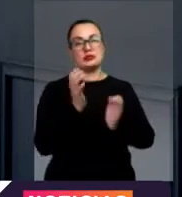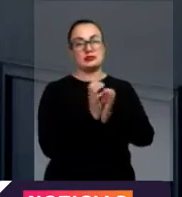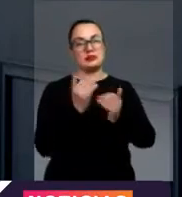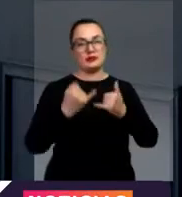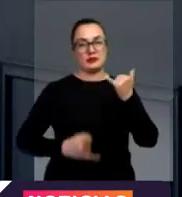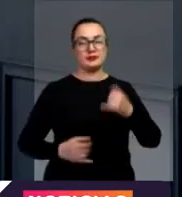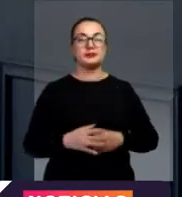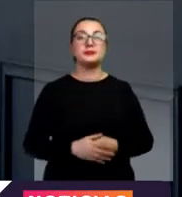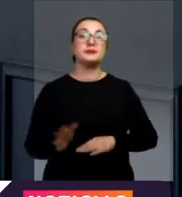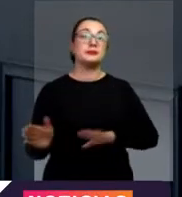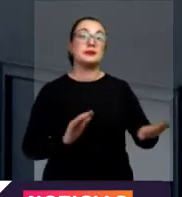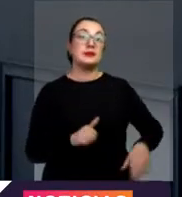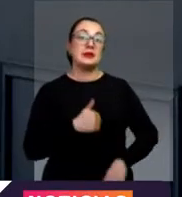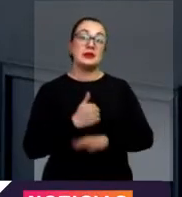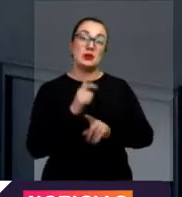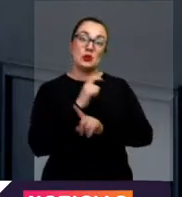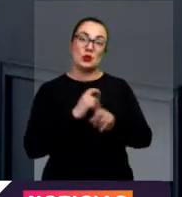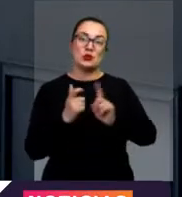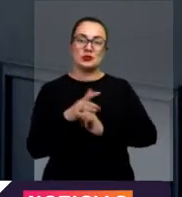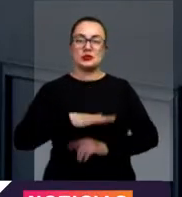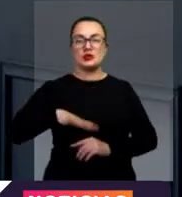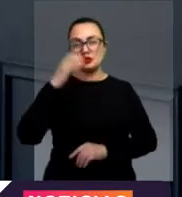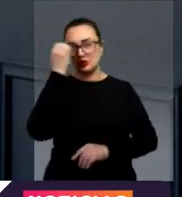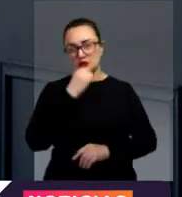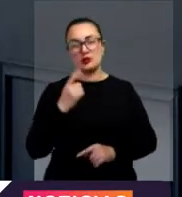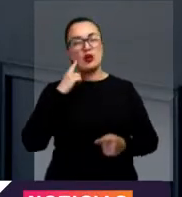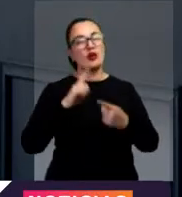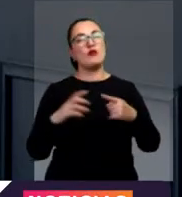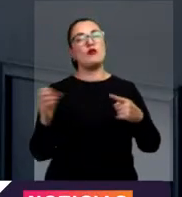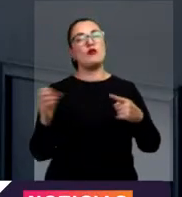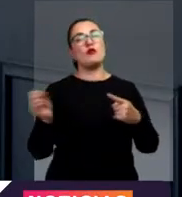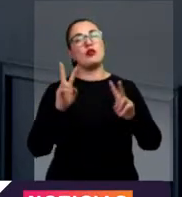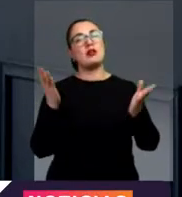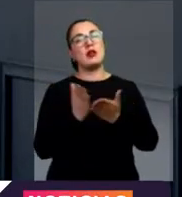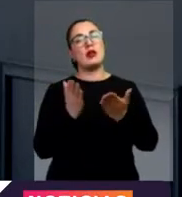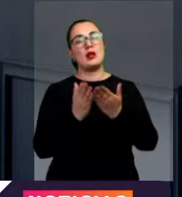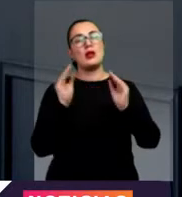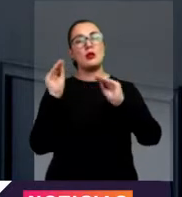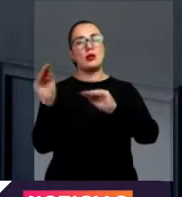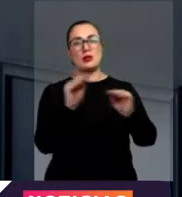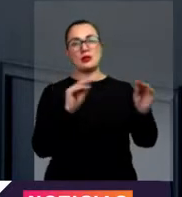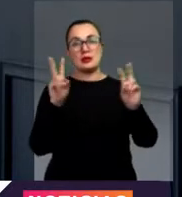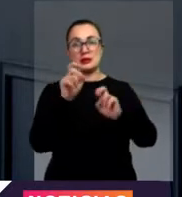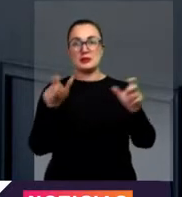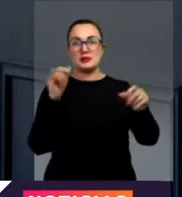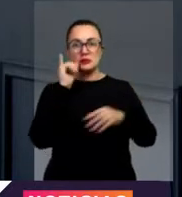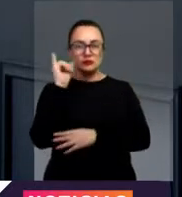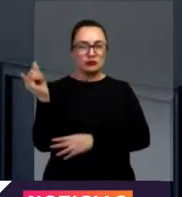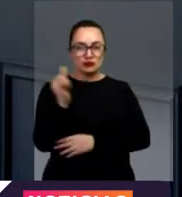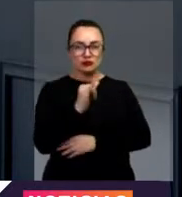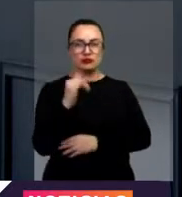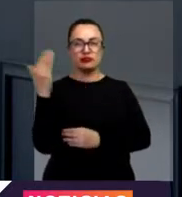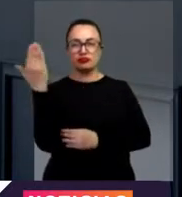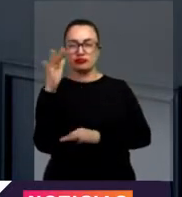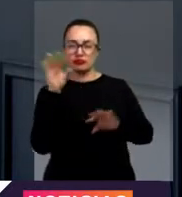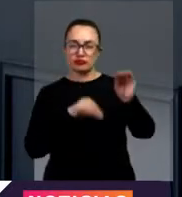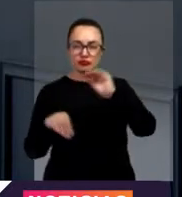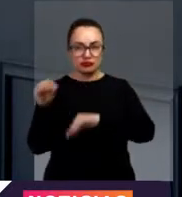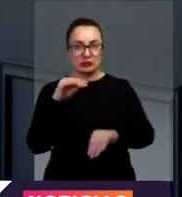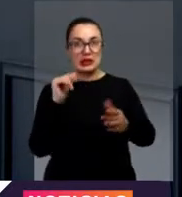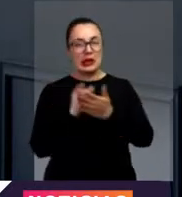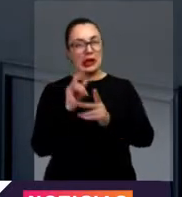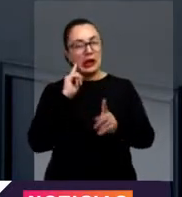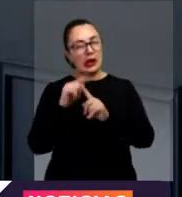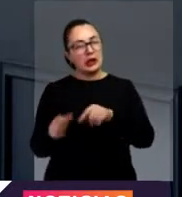Y la Dirección de Cultura de Soacha llevó a cabo un foro educativo para cineastas y productores del municipio, que es parte de un plan maestro cuyo objeto es fortalecer el